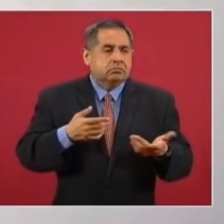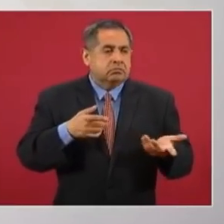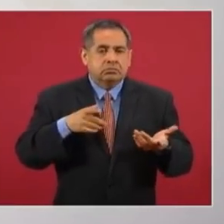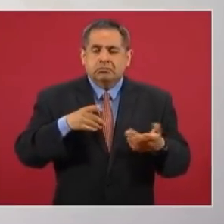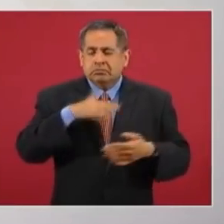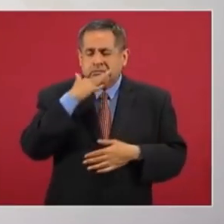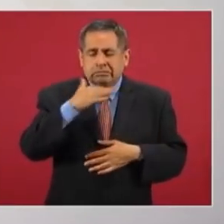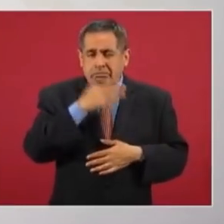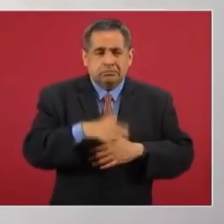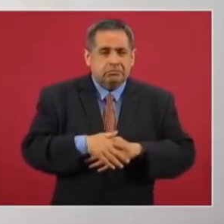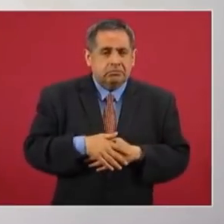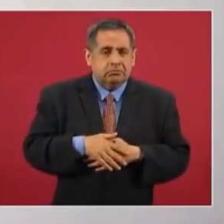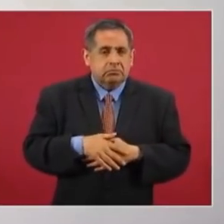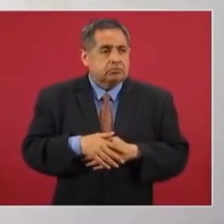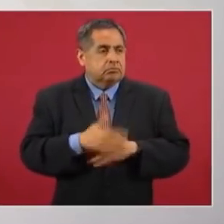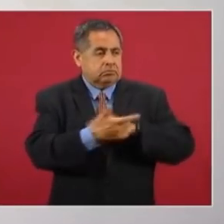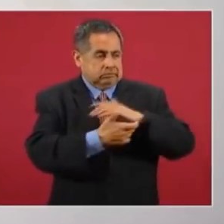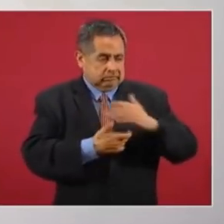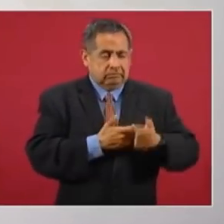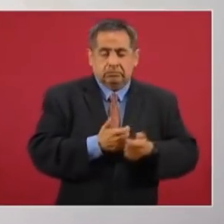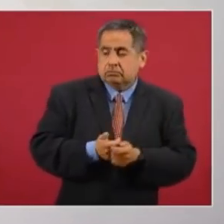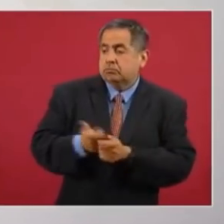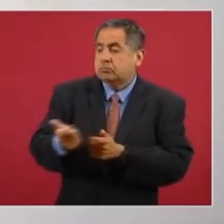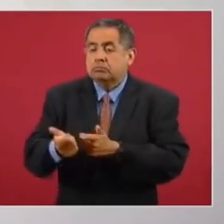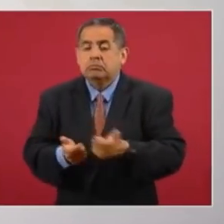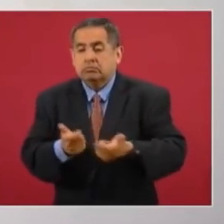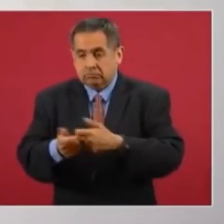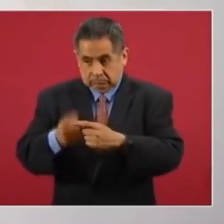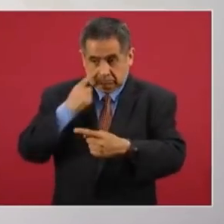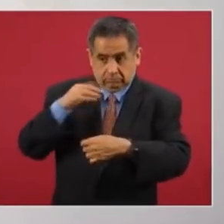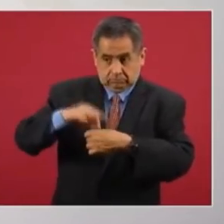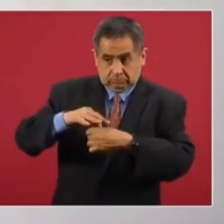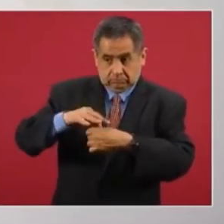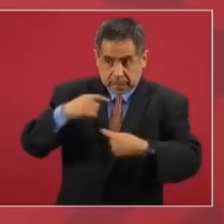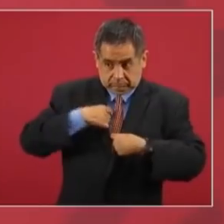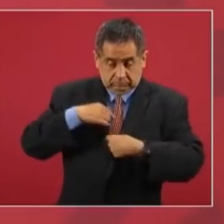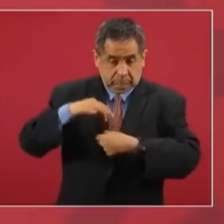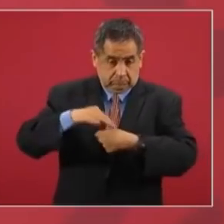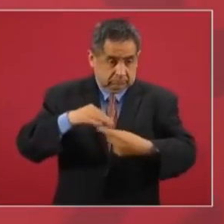con dar dinero para que